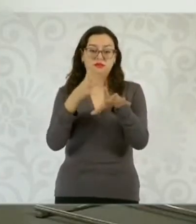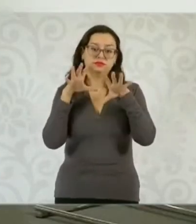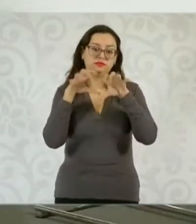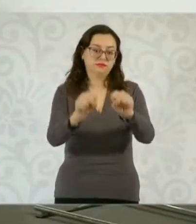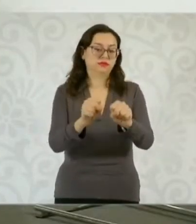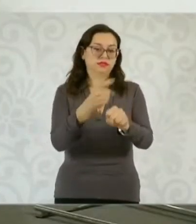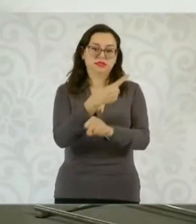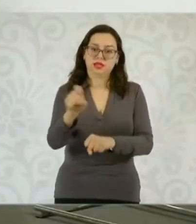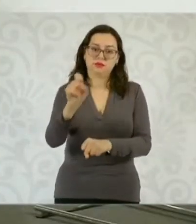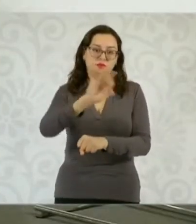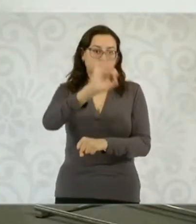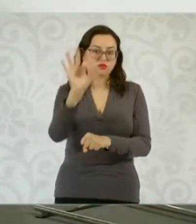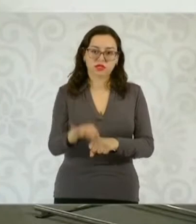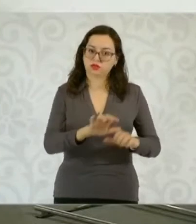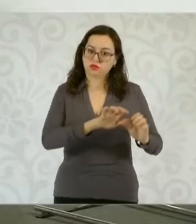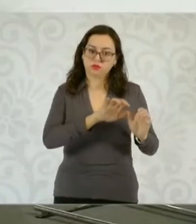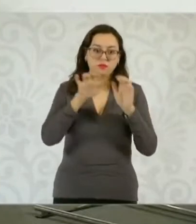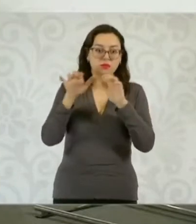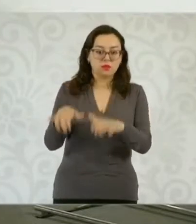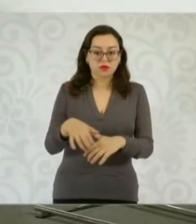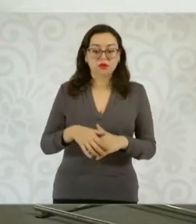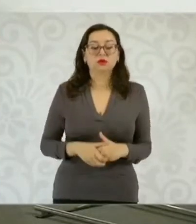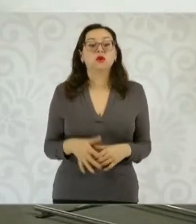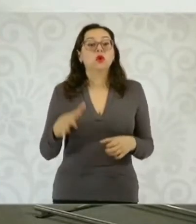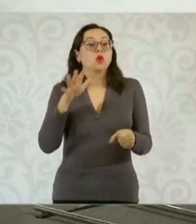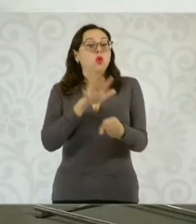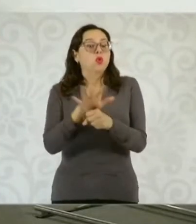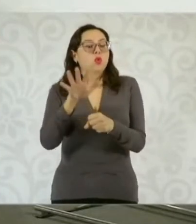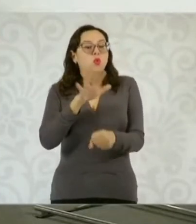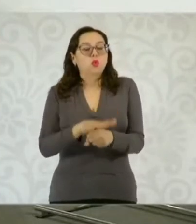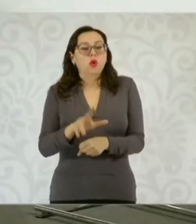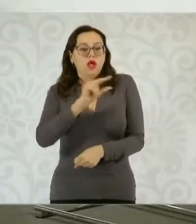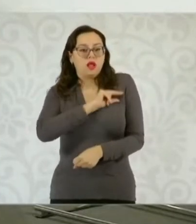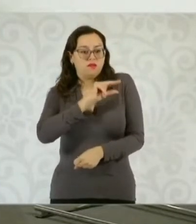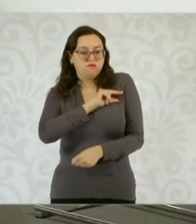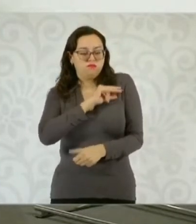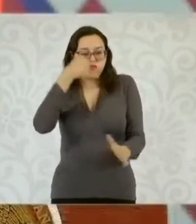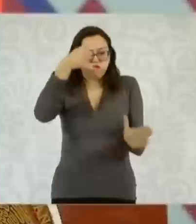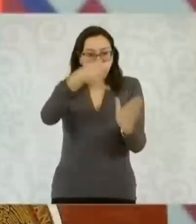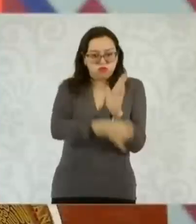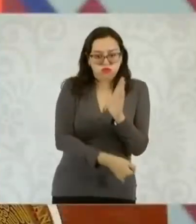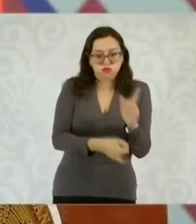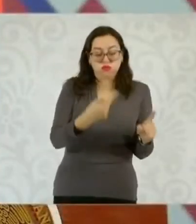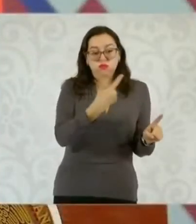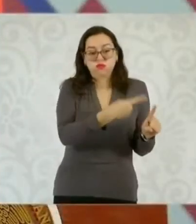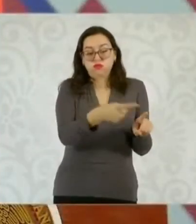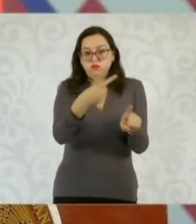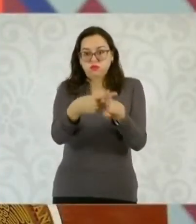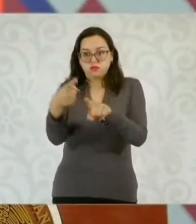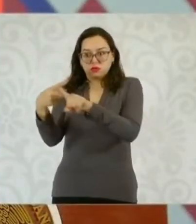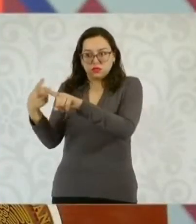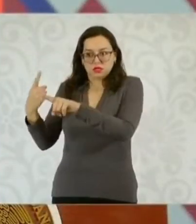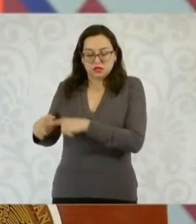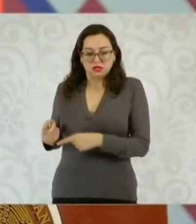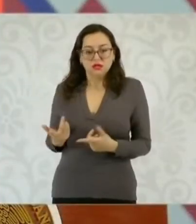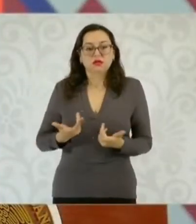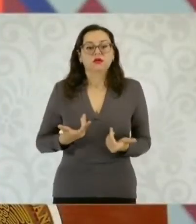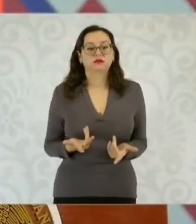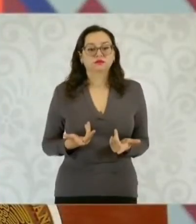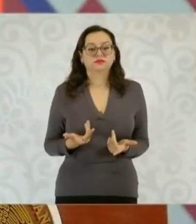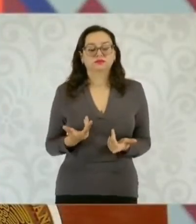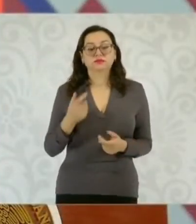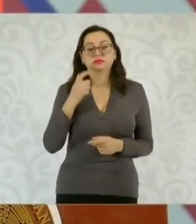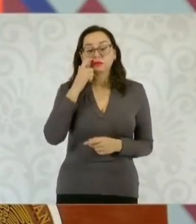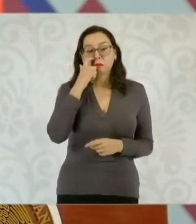siguiente. Ahora, estas son las diferentes especialidades que se están saliendo a ofertar de estas 8,869